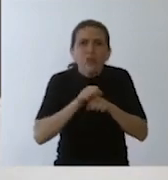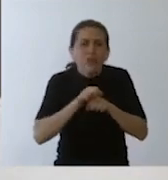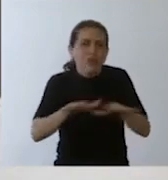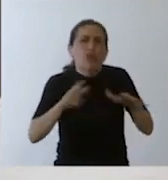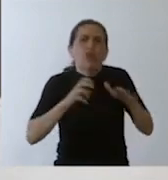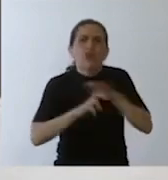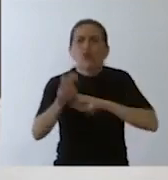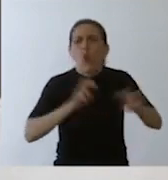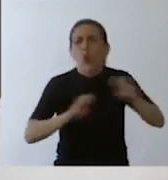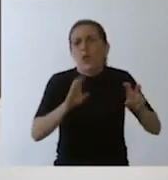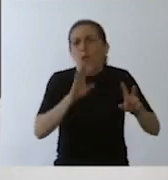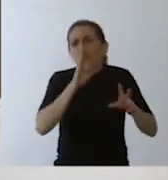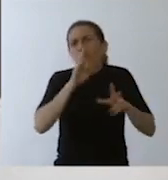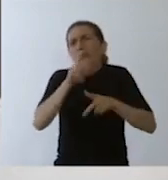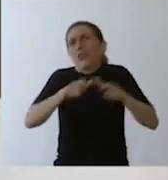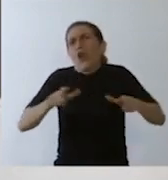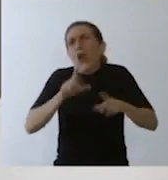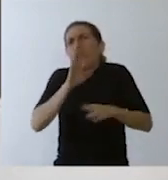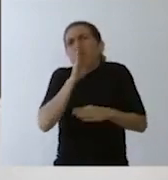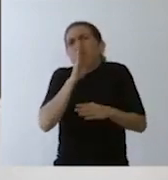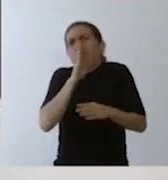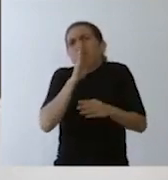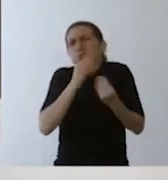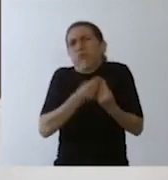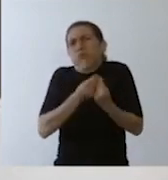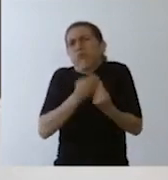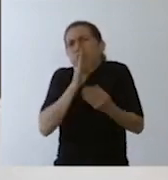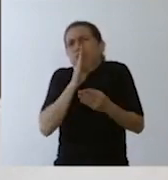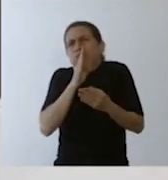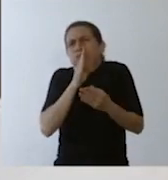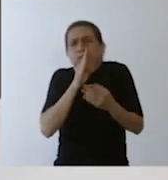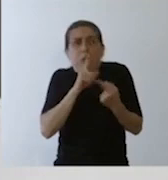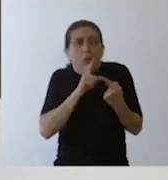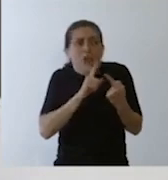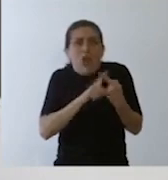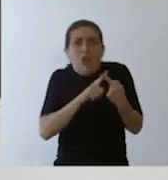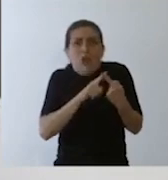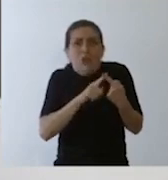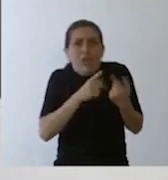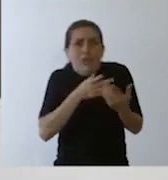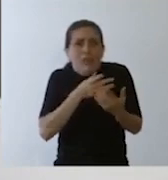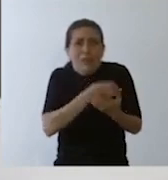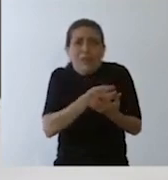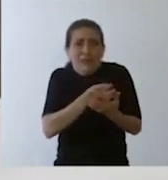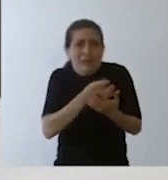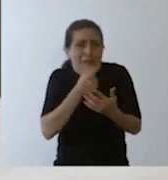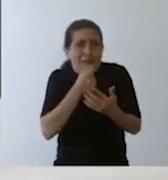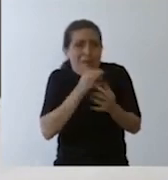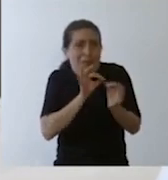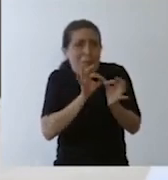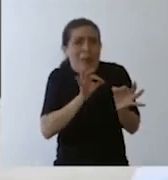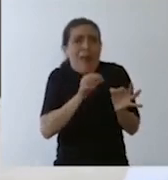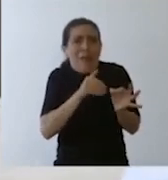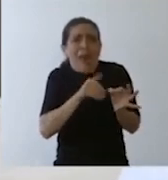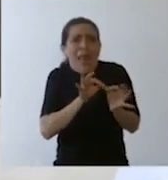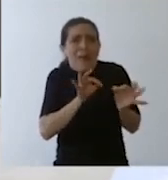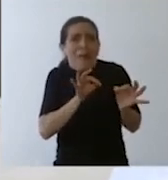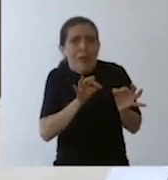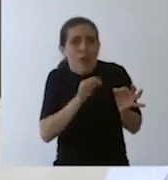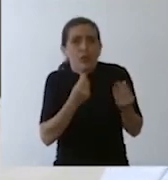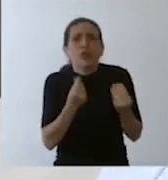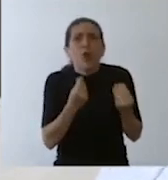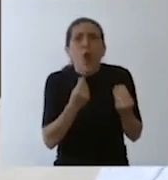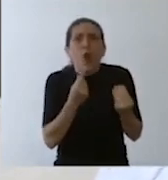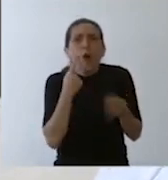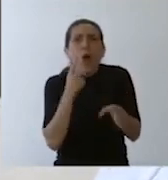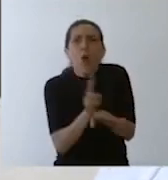como ganado, donde el contacto no es a milímetros, digamos. ¿Cómo se va a prevenir en ese